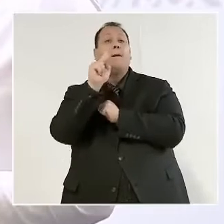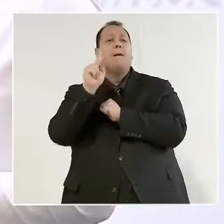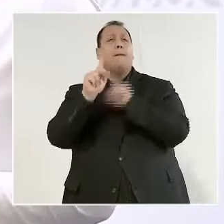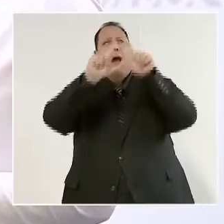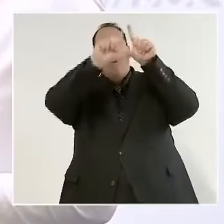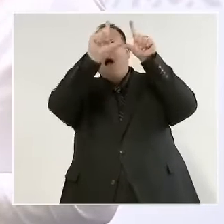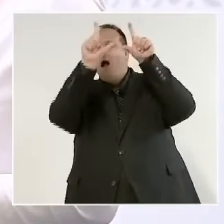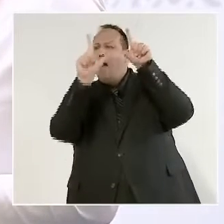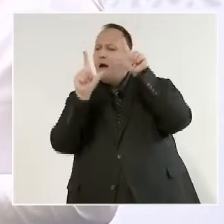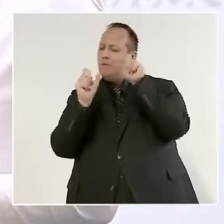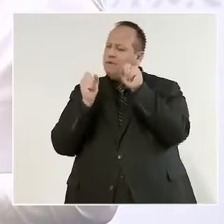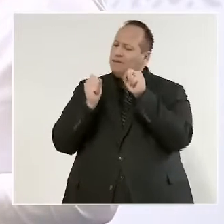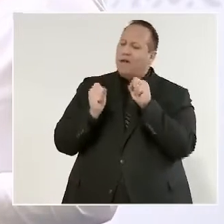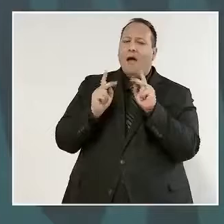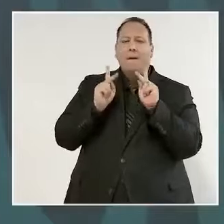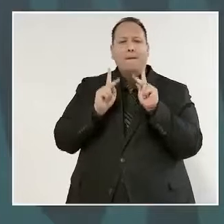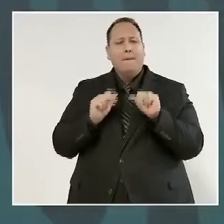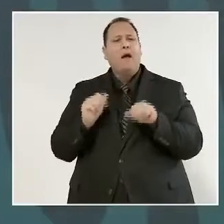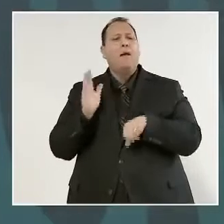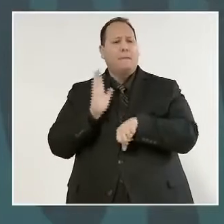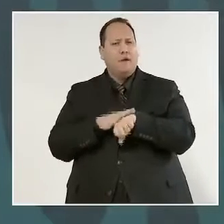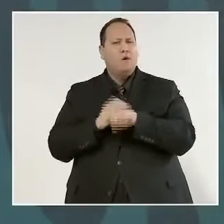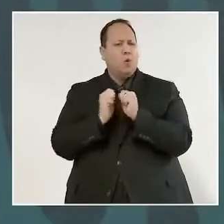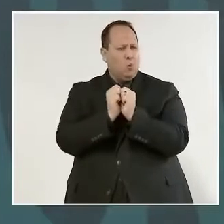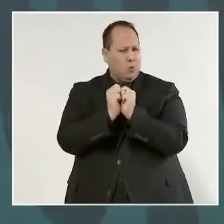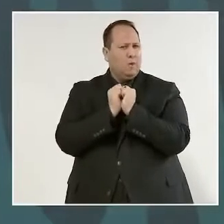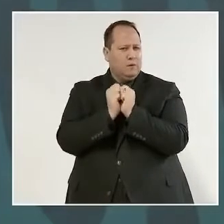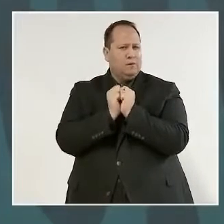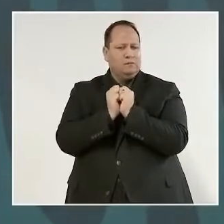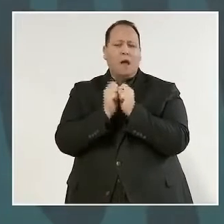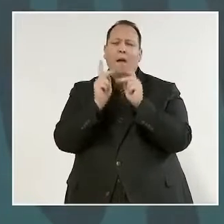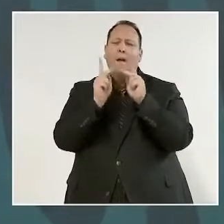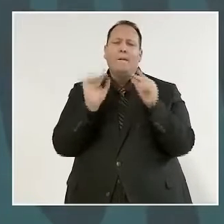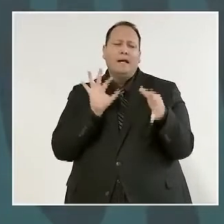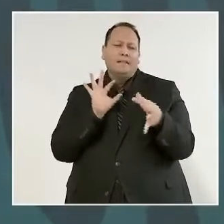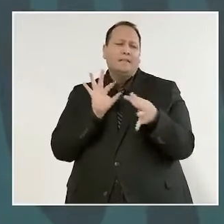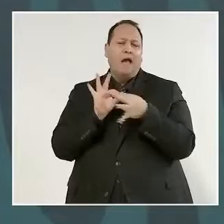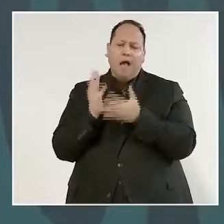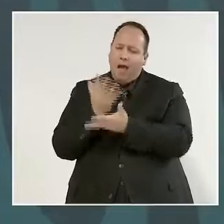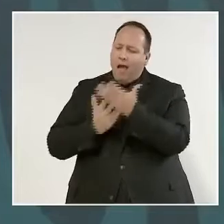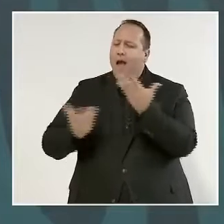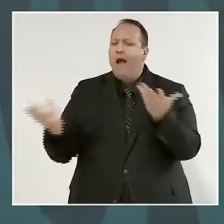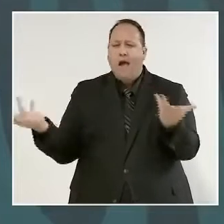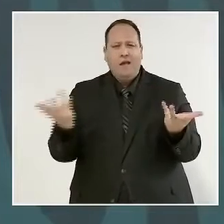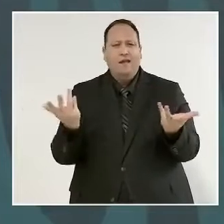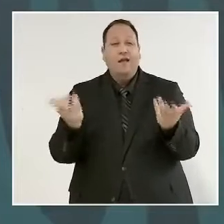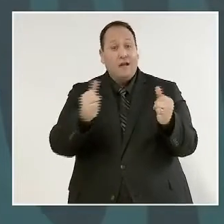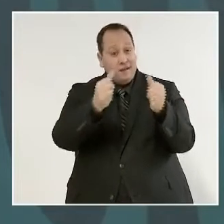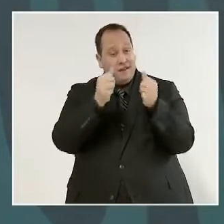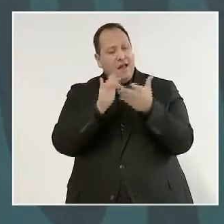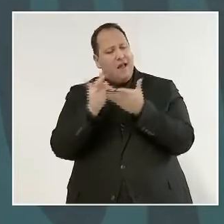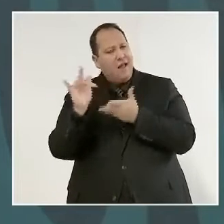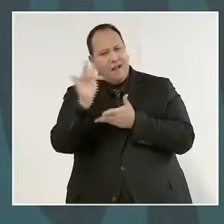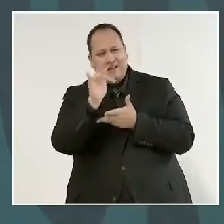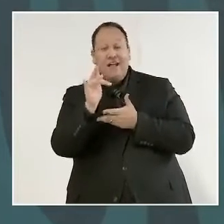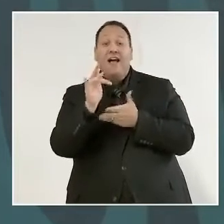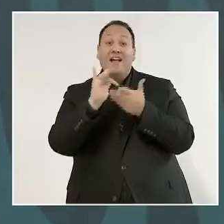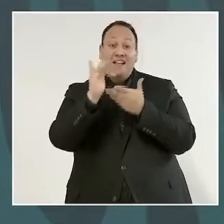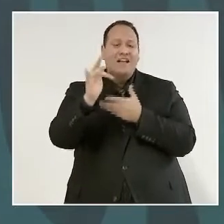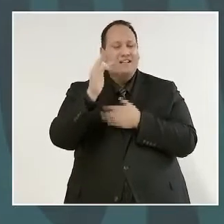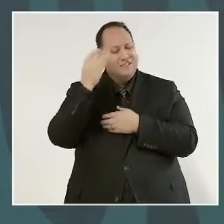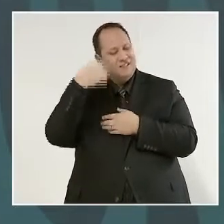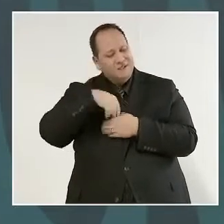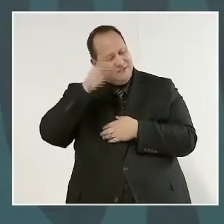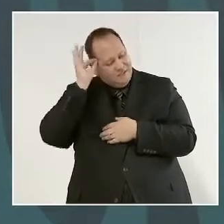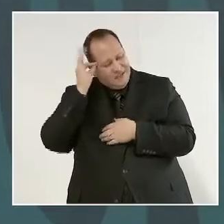más seguro, más en paz. Juntos construimos la paz. Muchas gracias por su atención, gracias que nos permiten